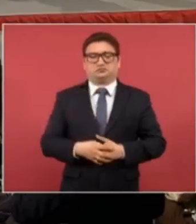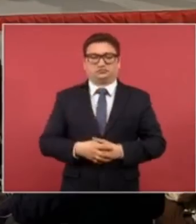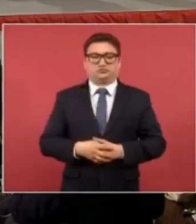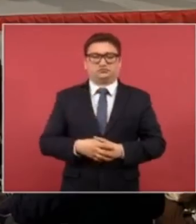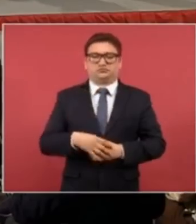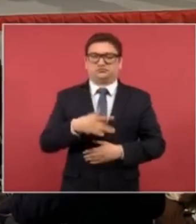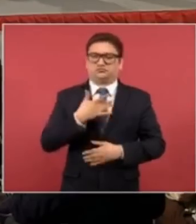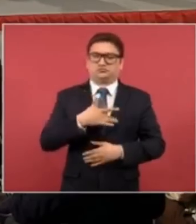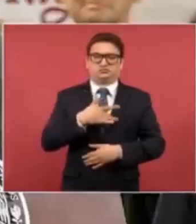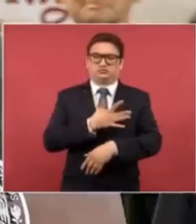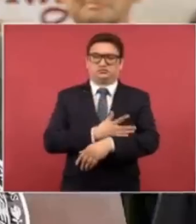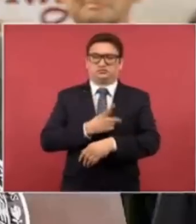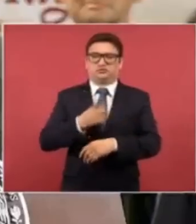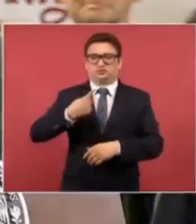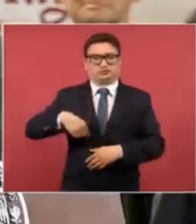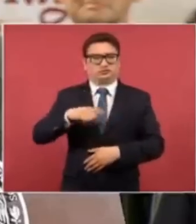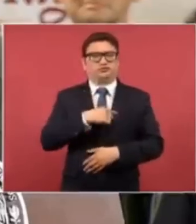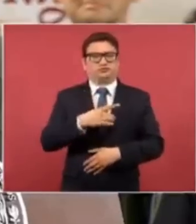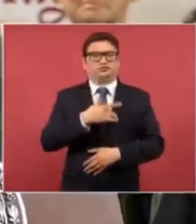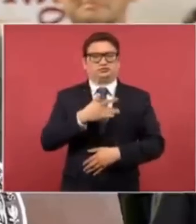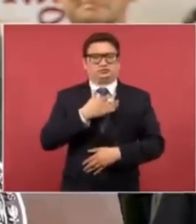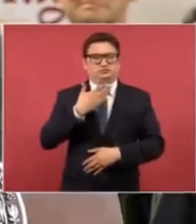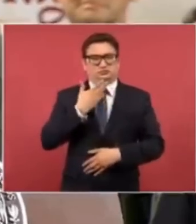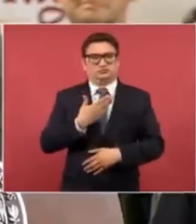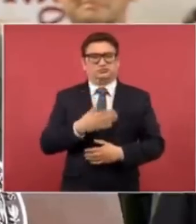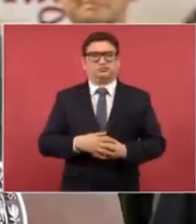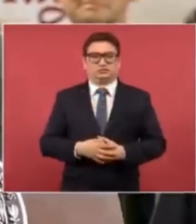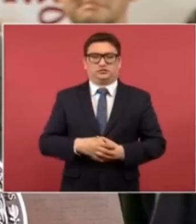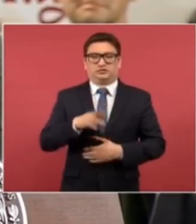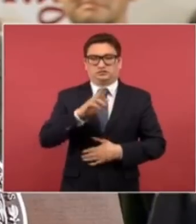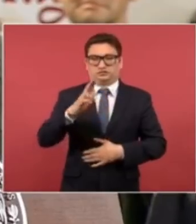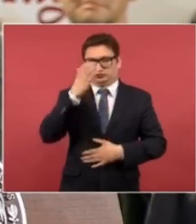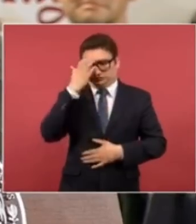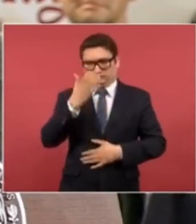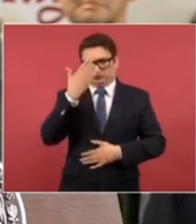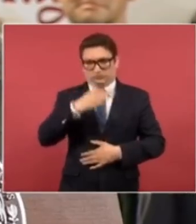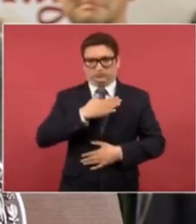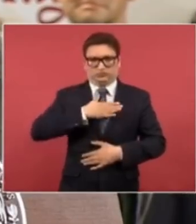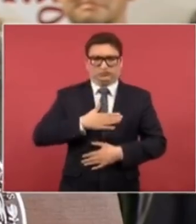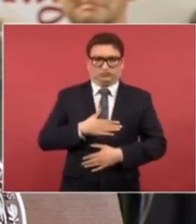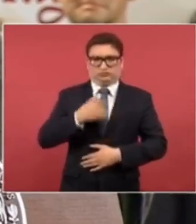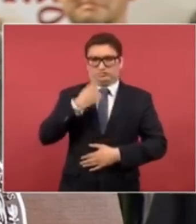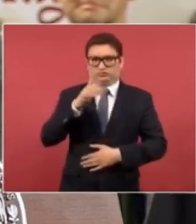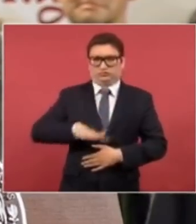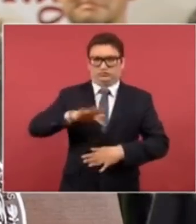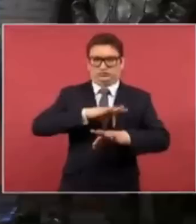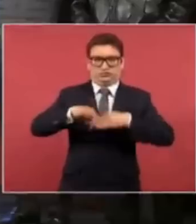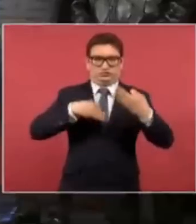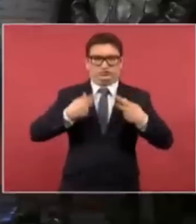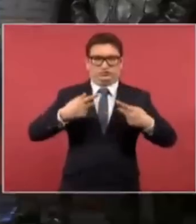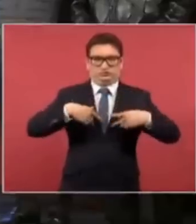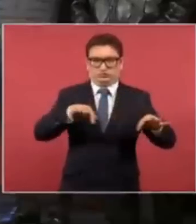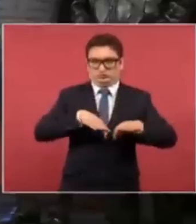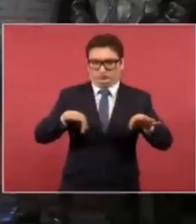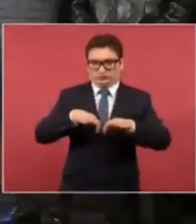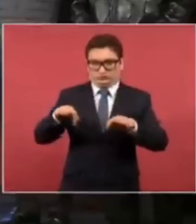aumentará al 20%. Esto tras alcanzar un acuerdo entre empresarios, trabajadores y